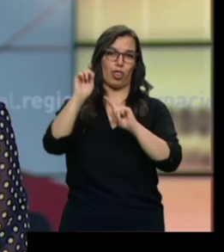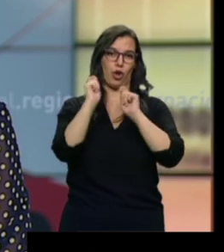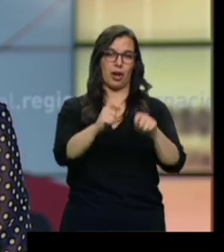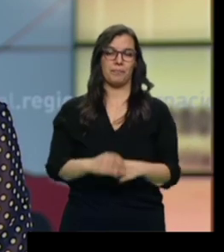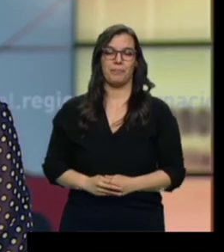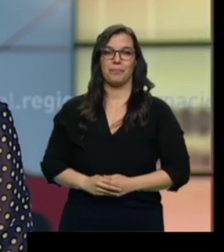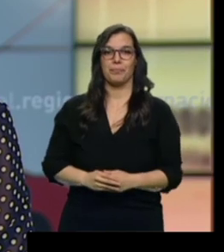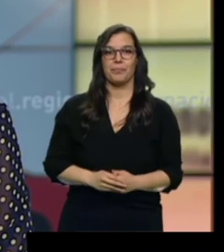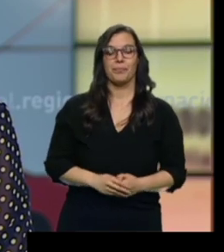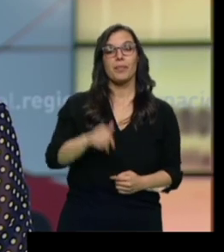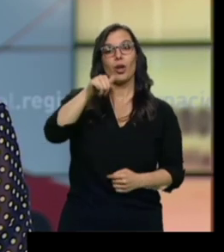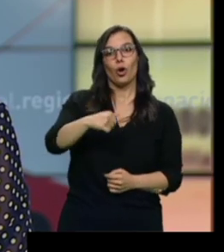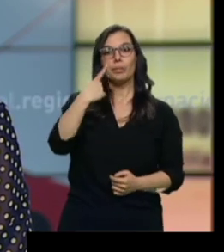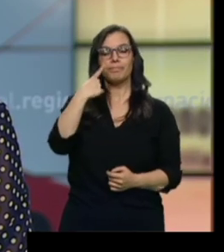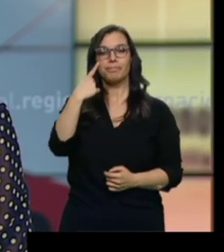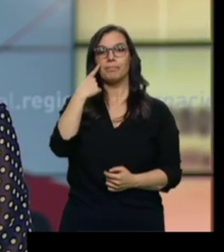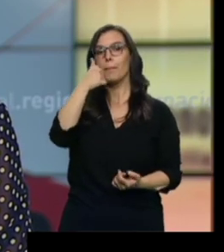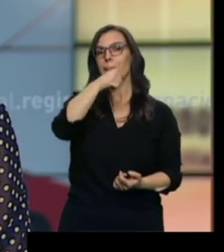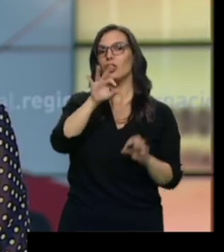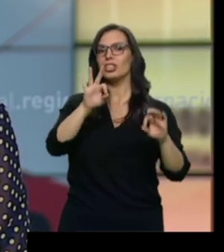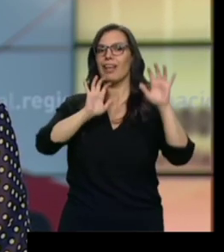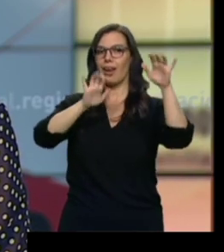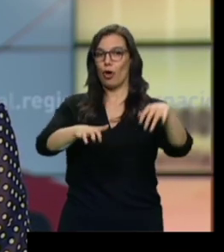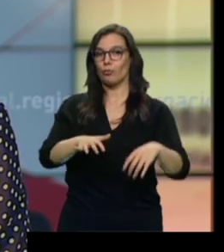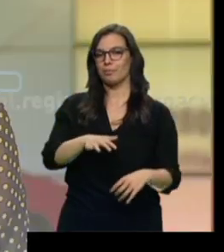Hoy estaremos muy pendientes de los vinos de León.